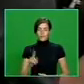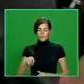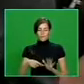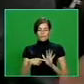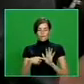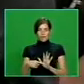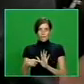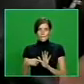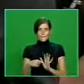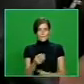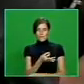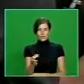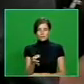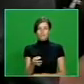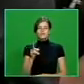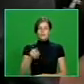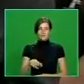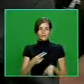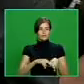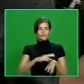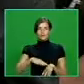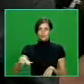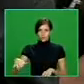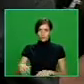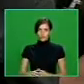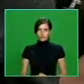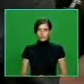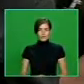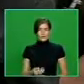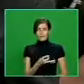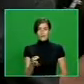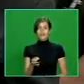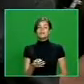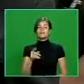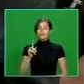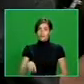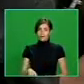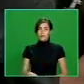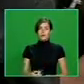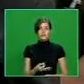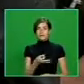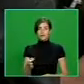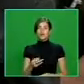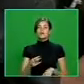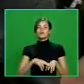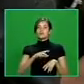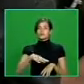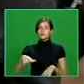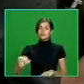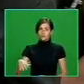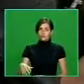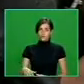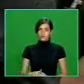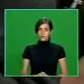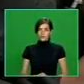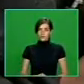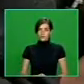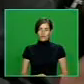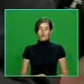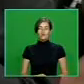Mostrar la Excelencia de esos niños la Excelencia extraordinaria de esos muchachito